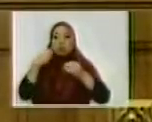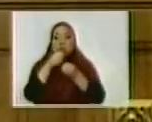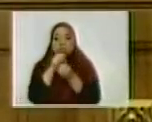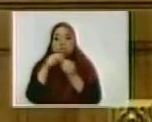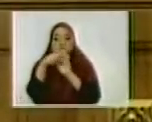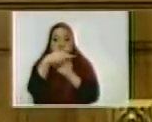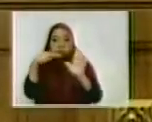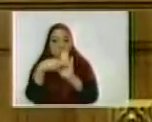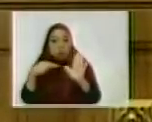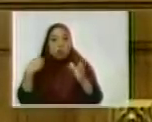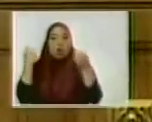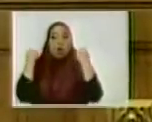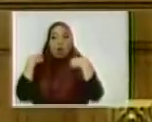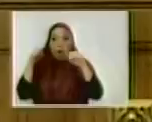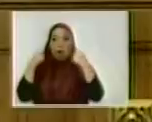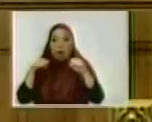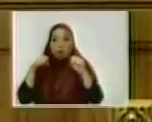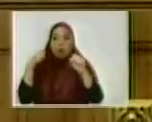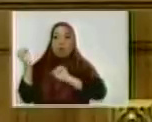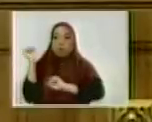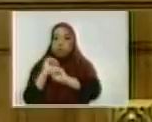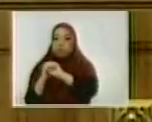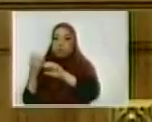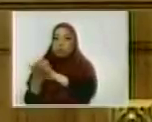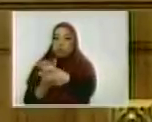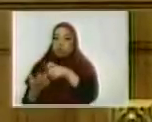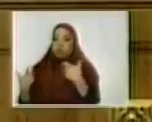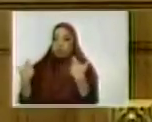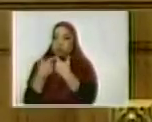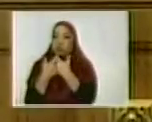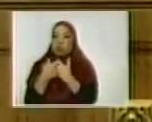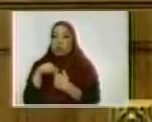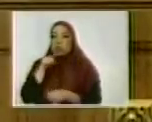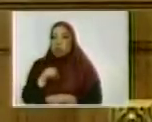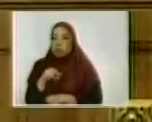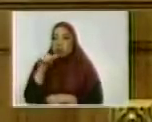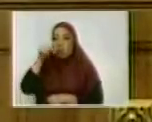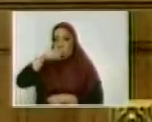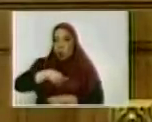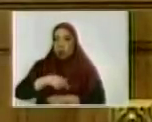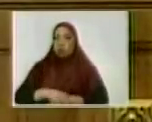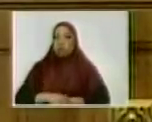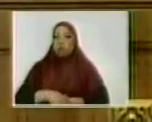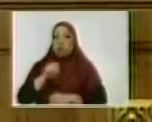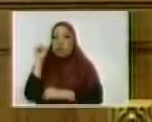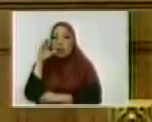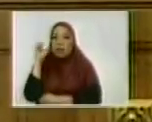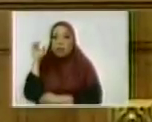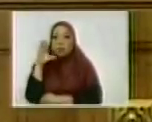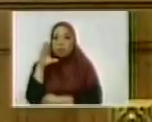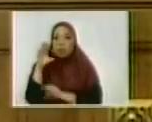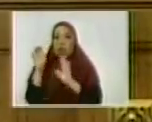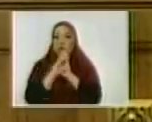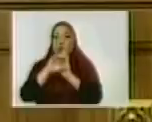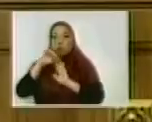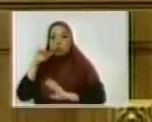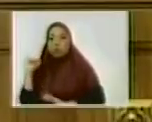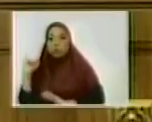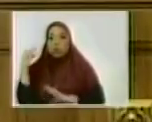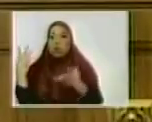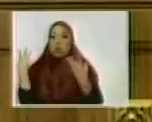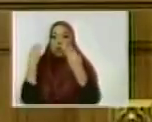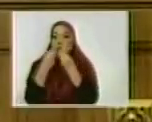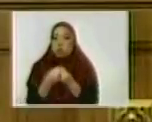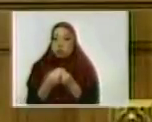espasmódicas para hacer frente a esta guerra. Y en ese sentido, hoy la Asamblea Nacional Constituyente, en